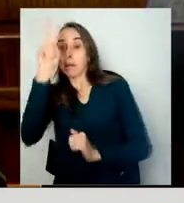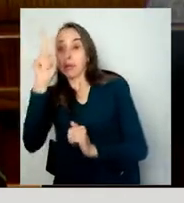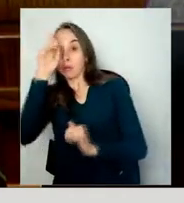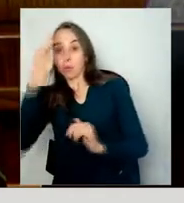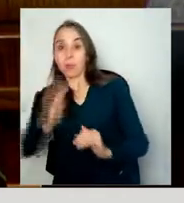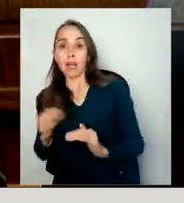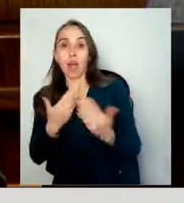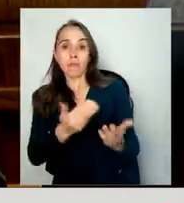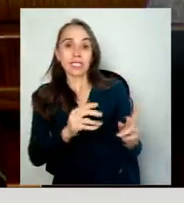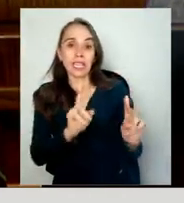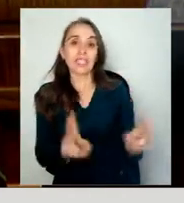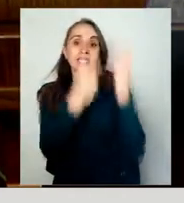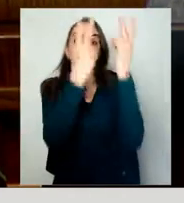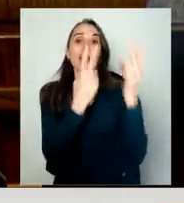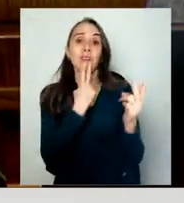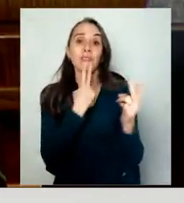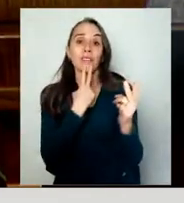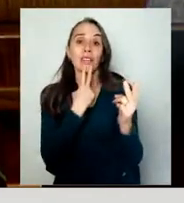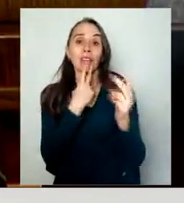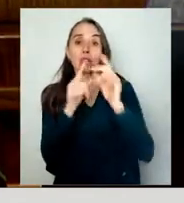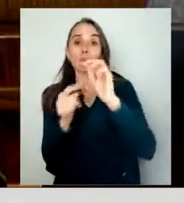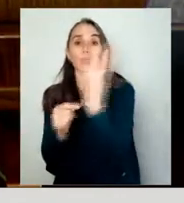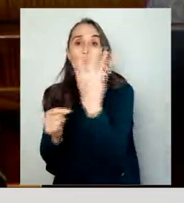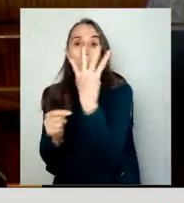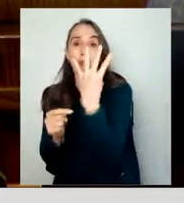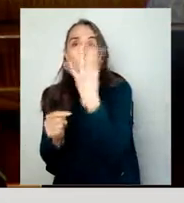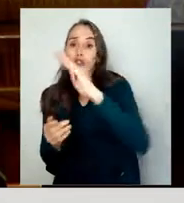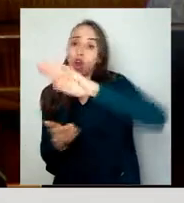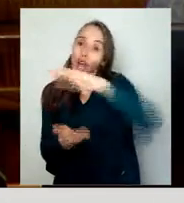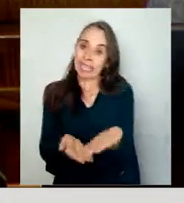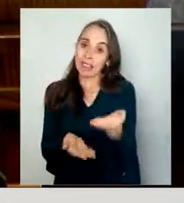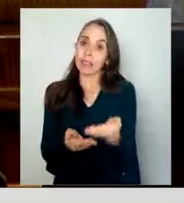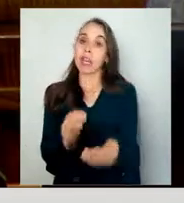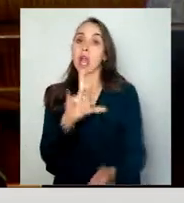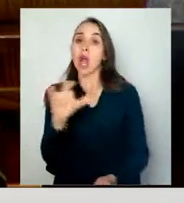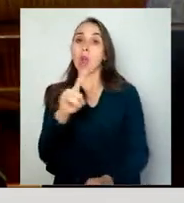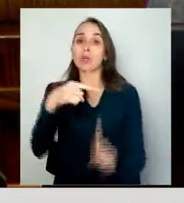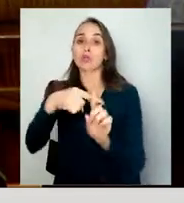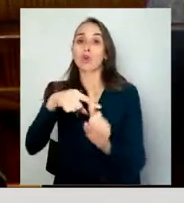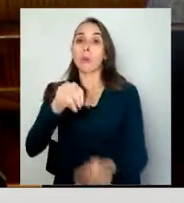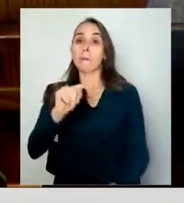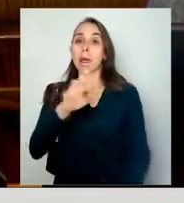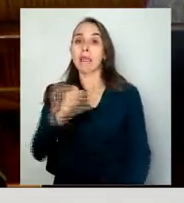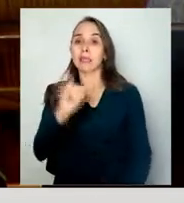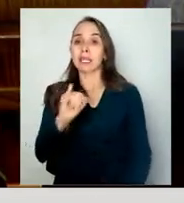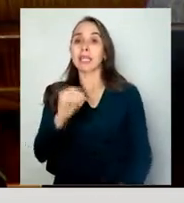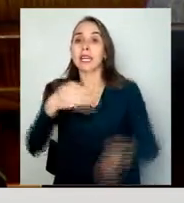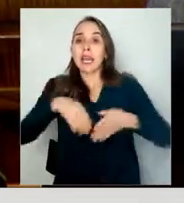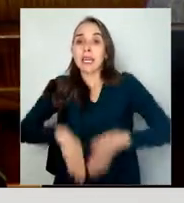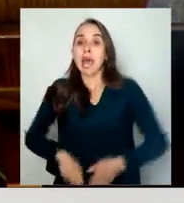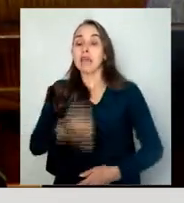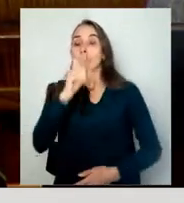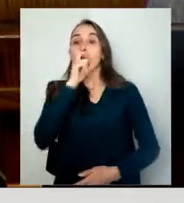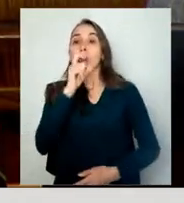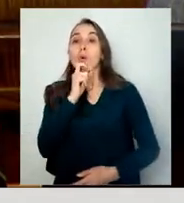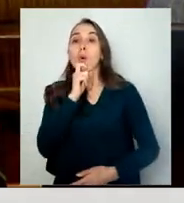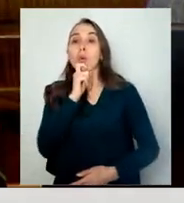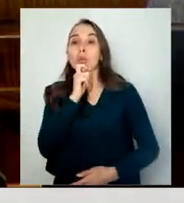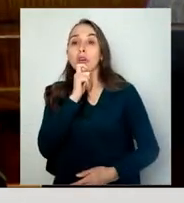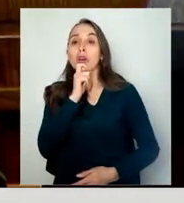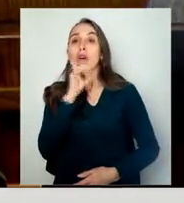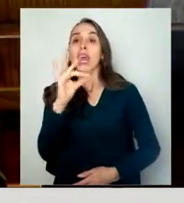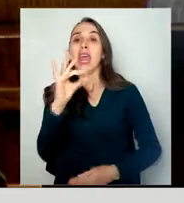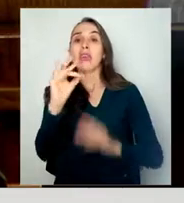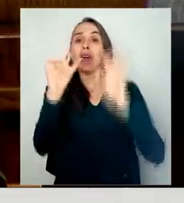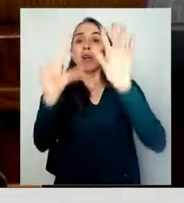A cambio de la rendición pero Luis Cruz Martínez oriundo de curicó de tan solo 17